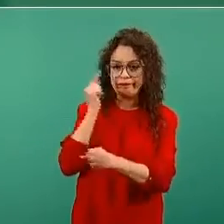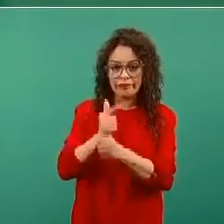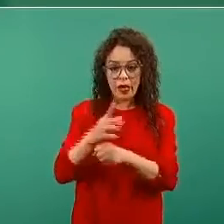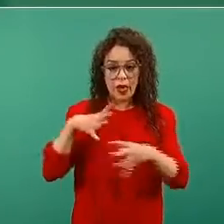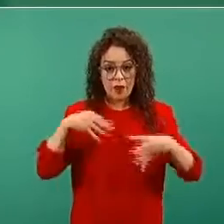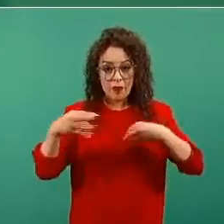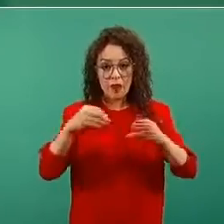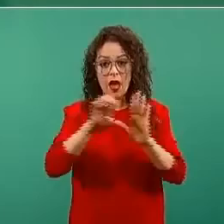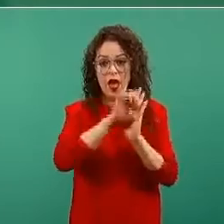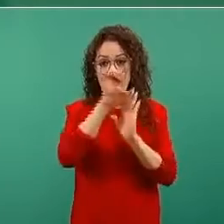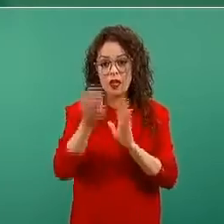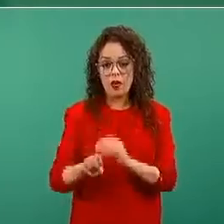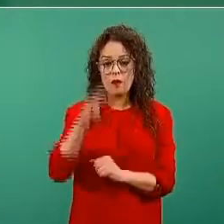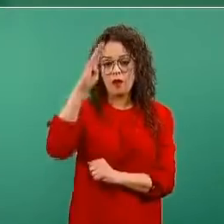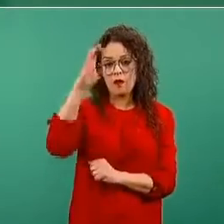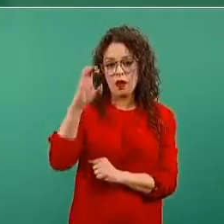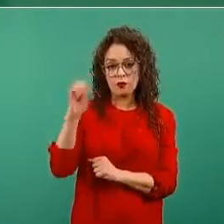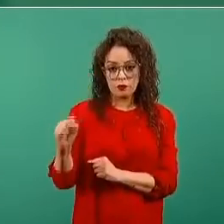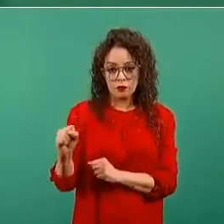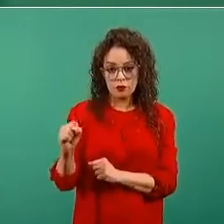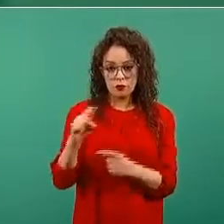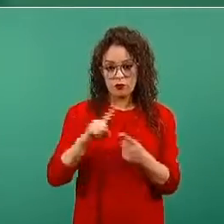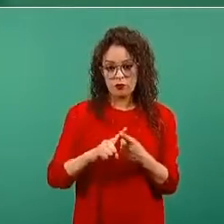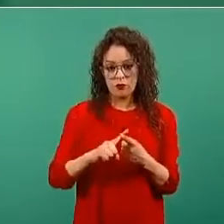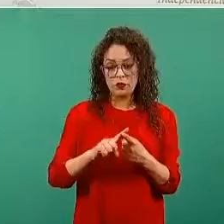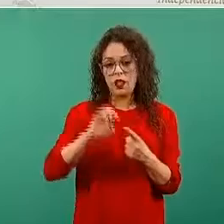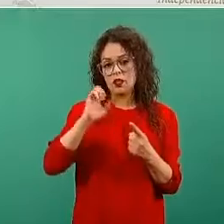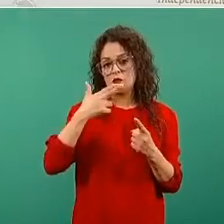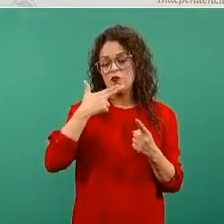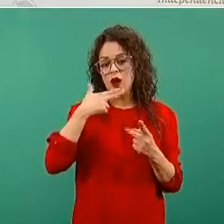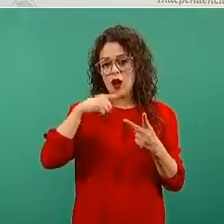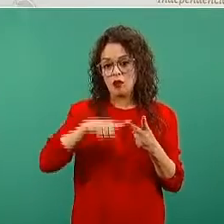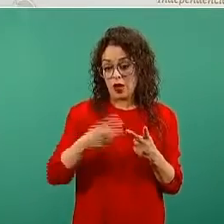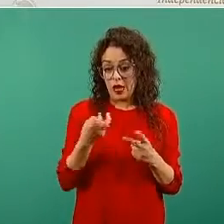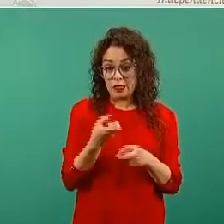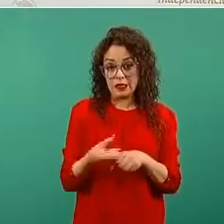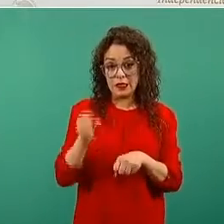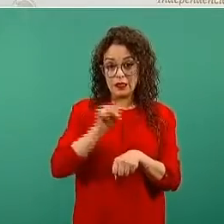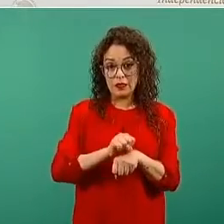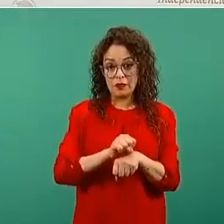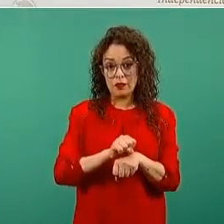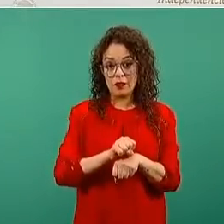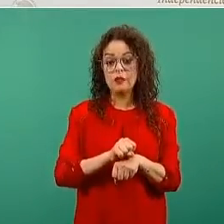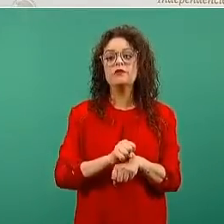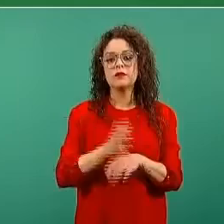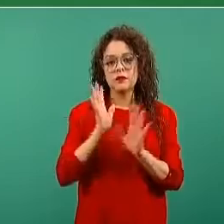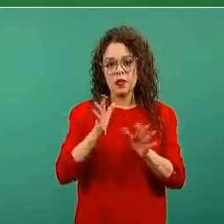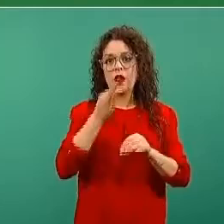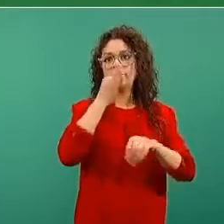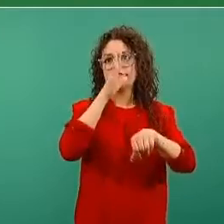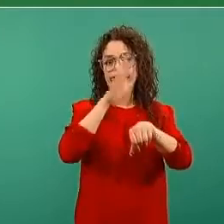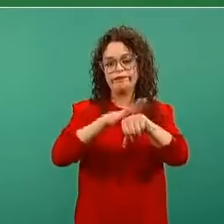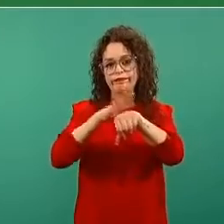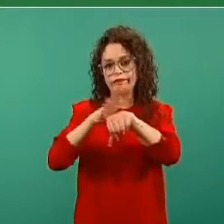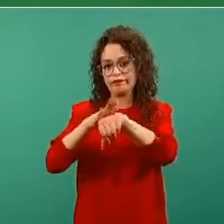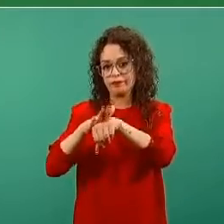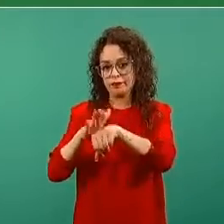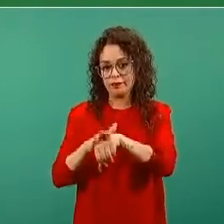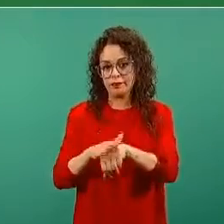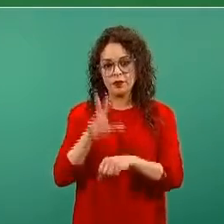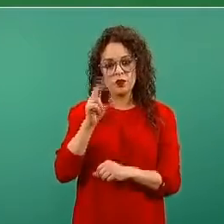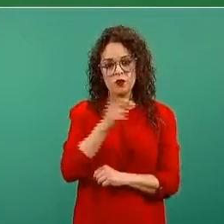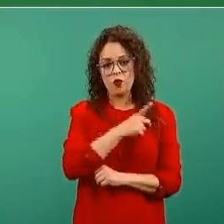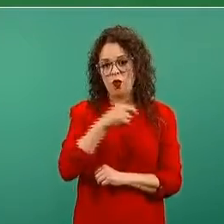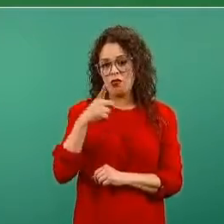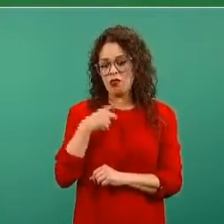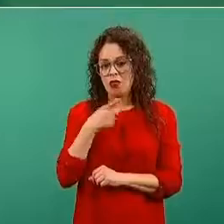es el caso de Baja California Sur y de Chihuahua en esta semana, que hicimos la advertencia explícita, no bajar la